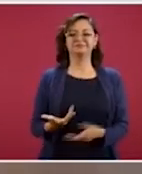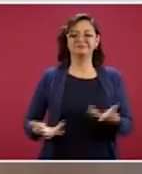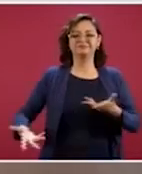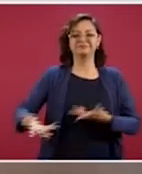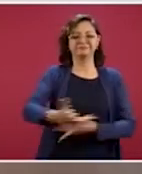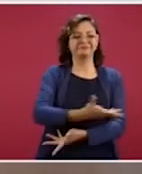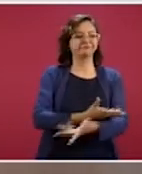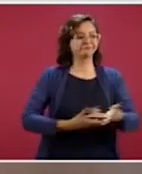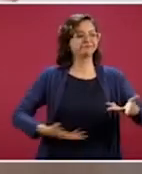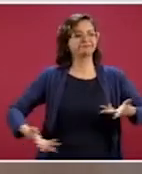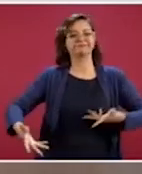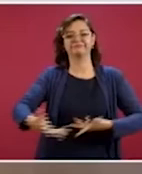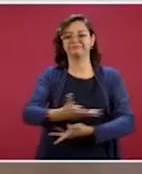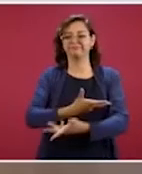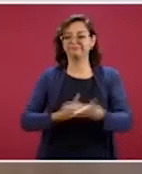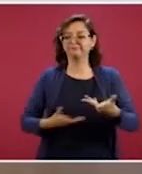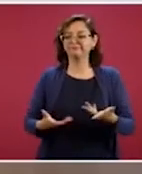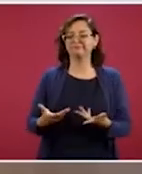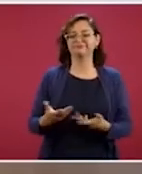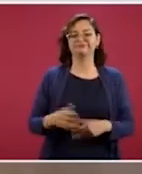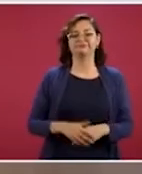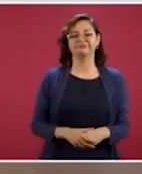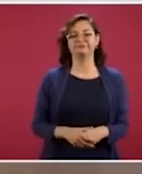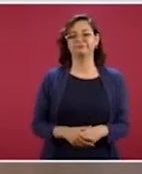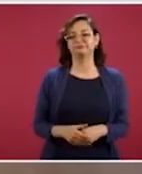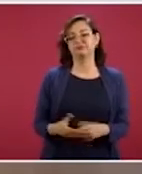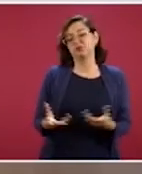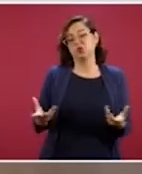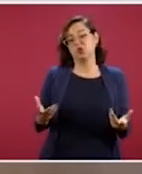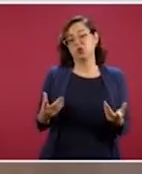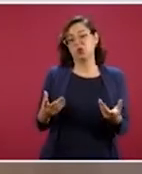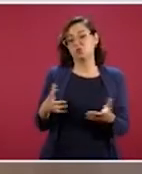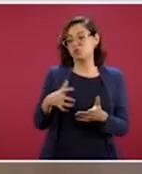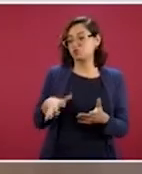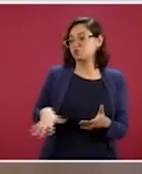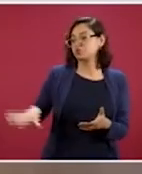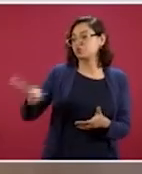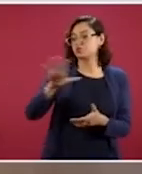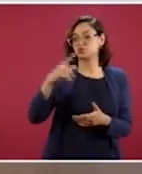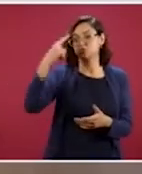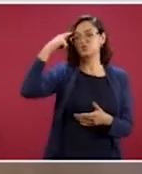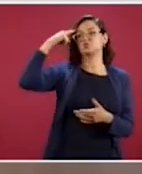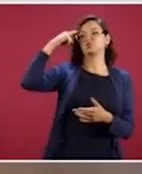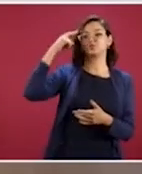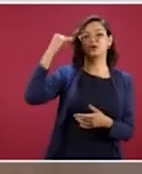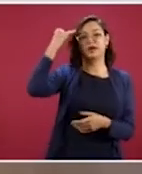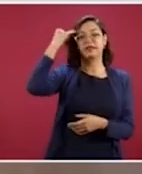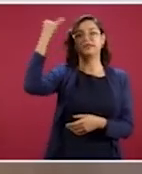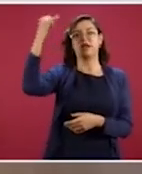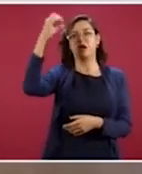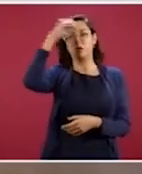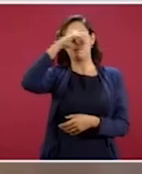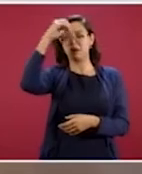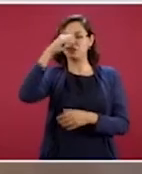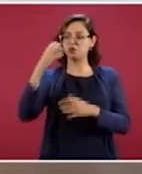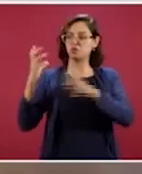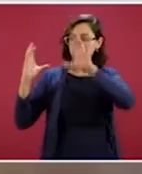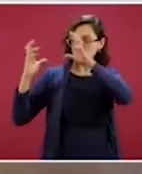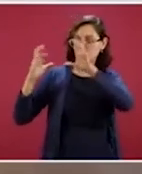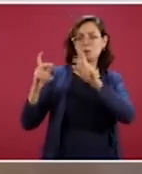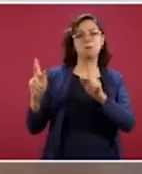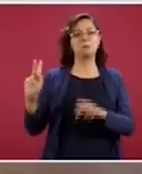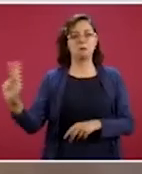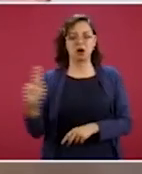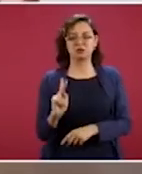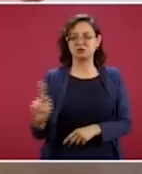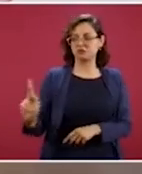convivir con quienes pensamos de la misma manera o en forma